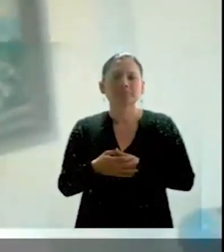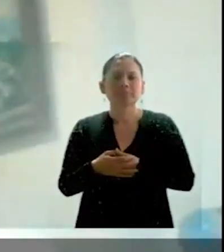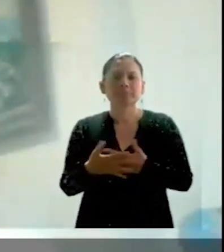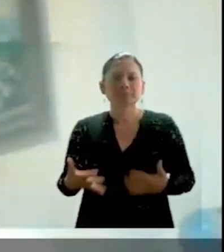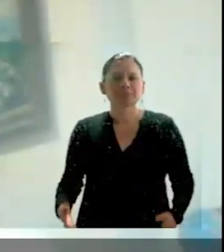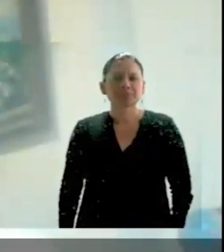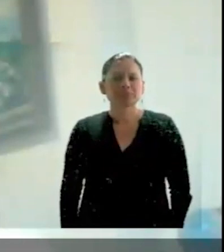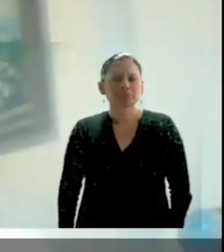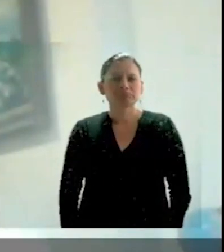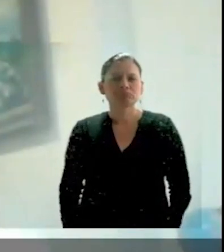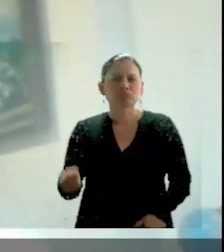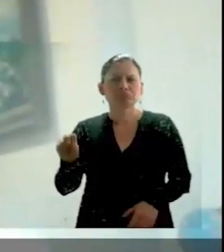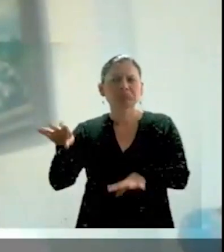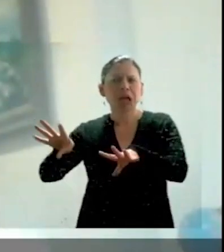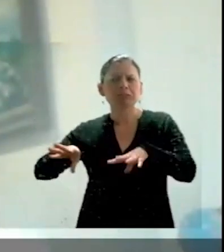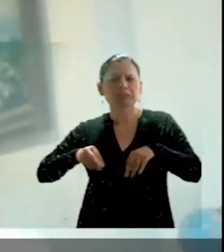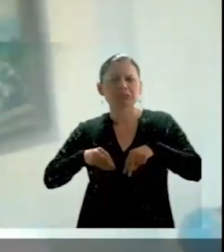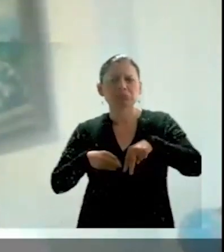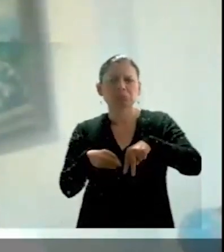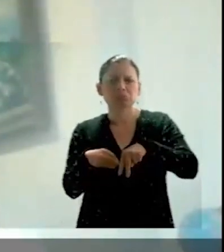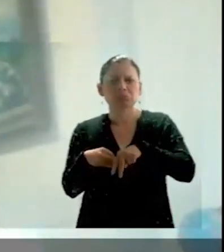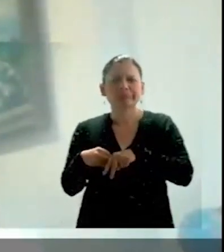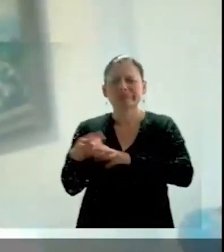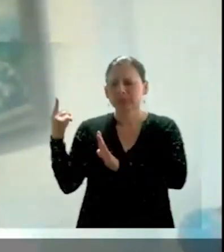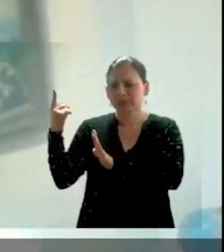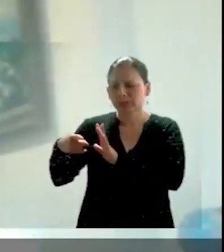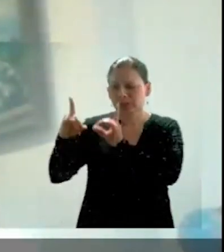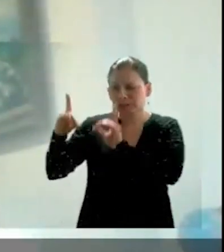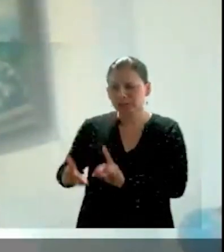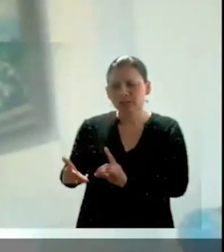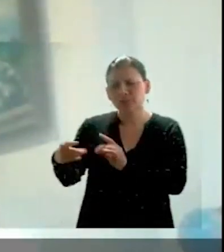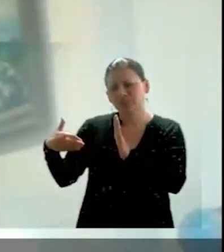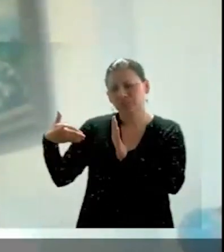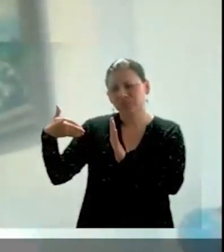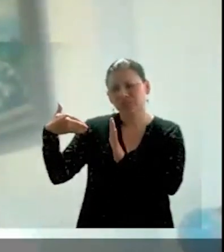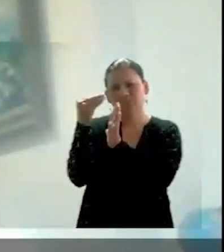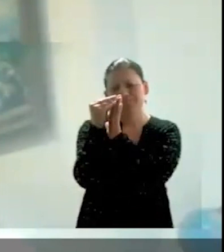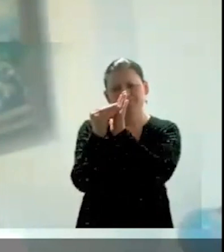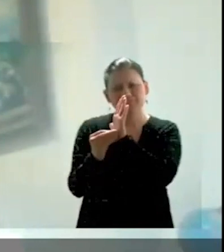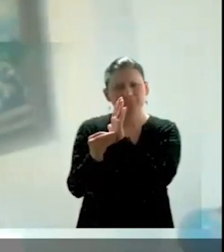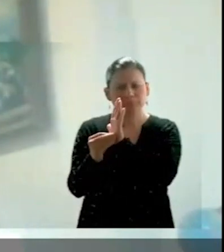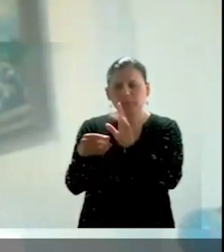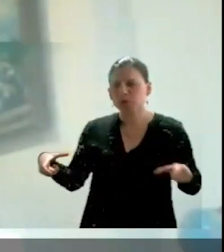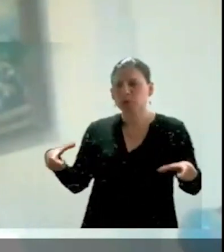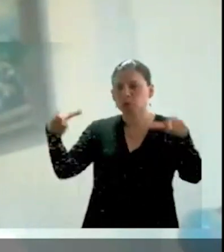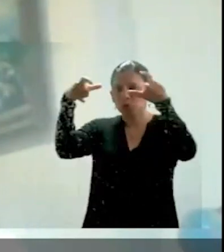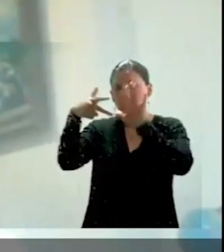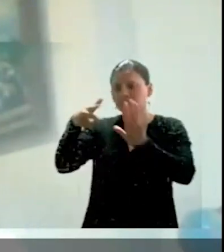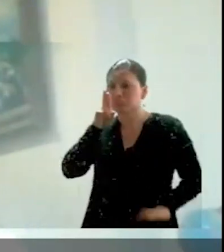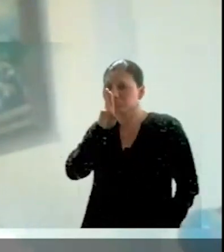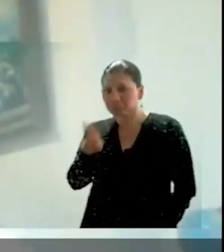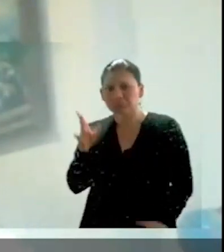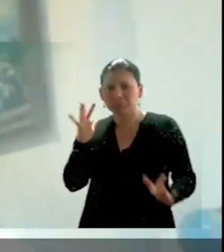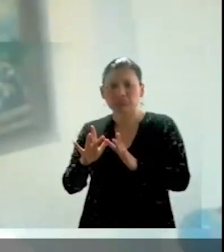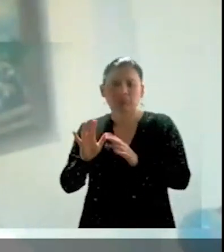han tenido asidero en la jurisprudencia y la Corte les ha dado las respuestas que se han querido. No